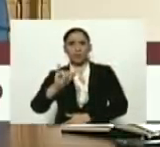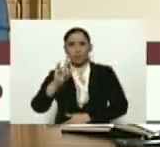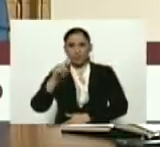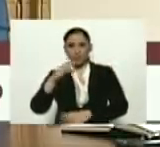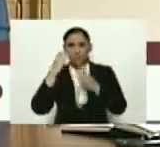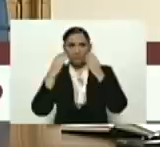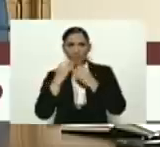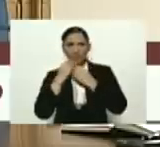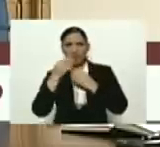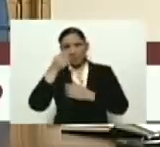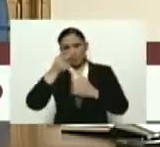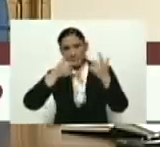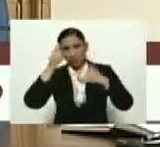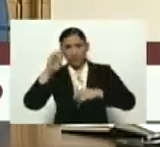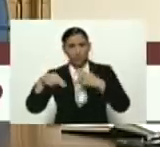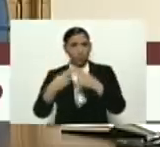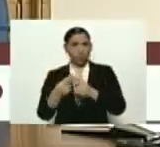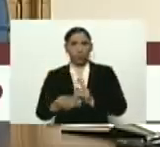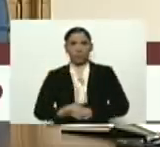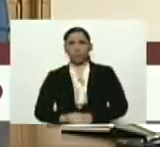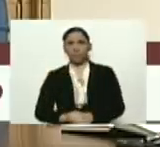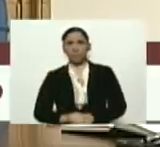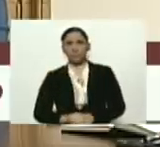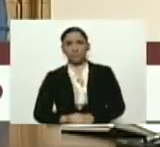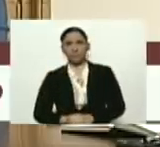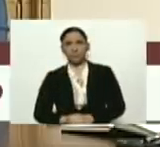de Chávez. Jamás, Roosevelt.